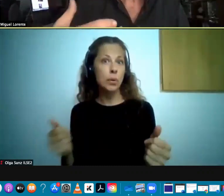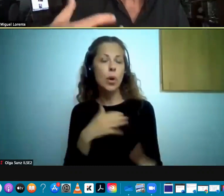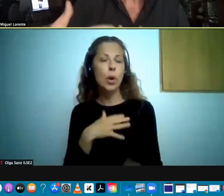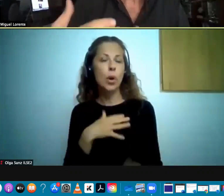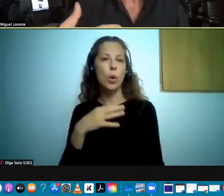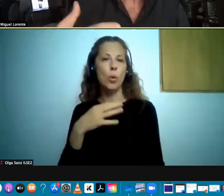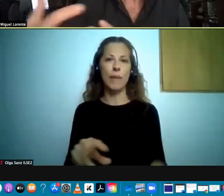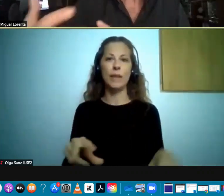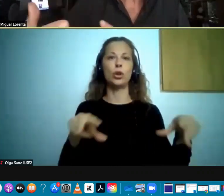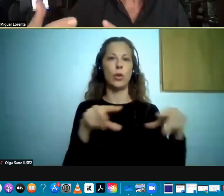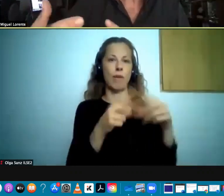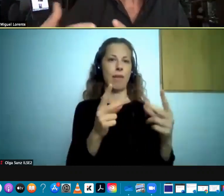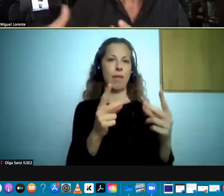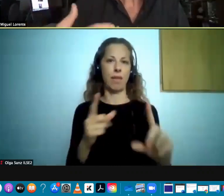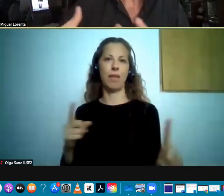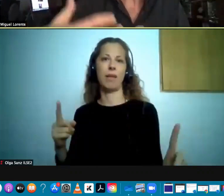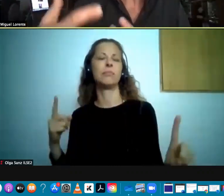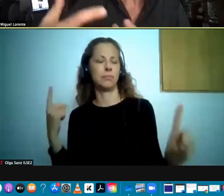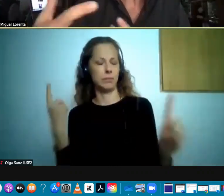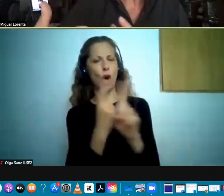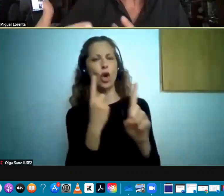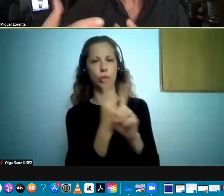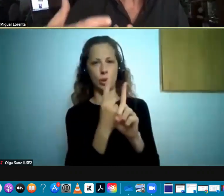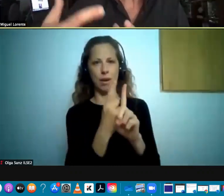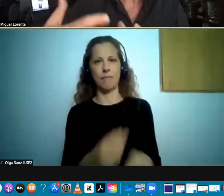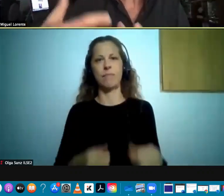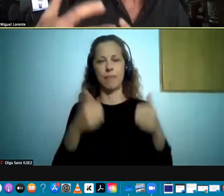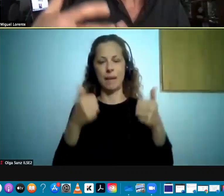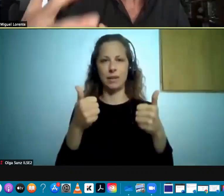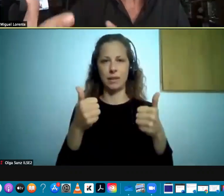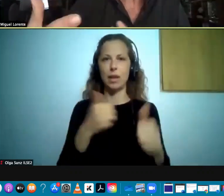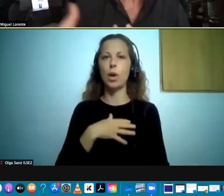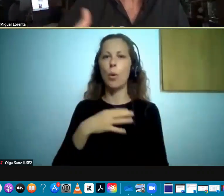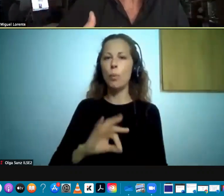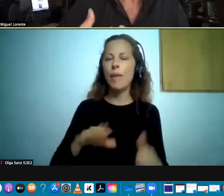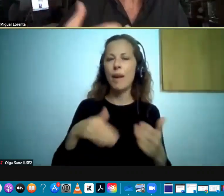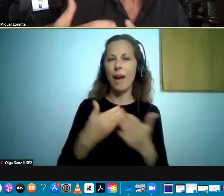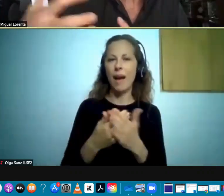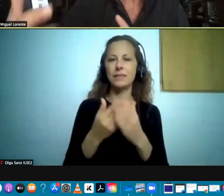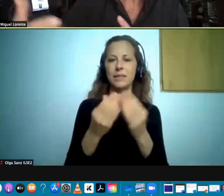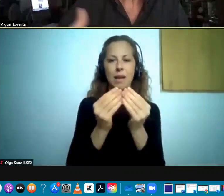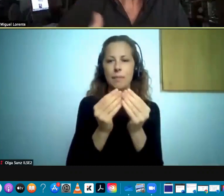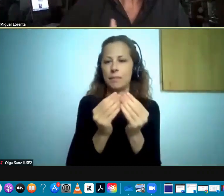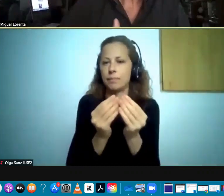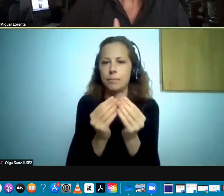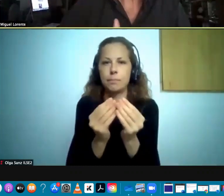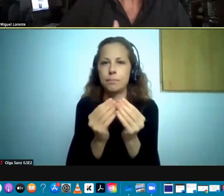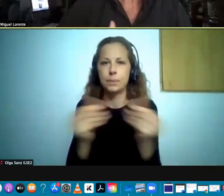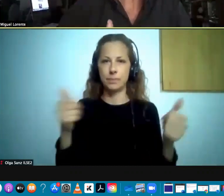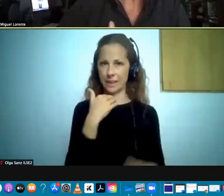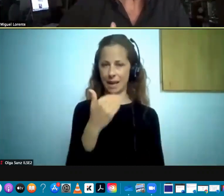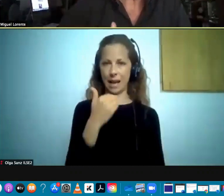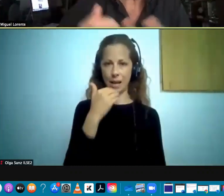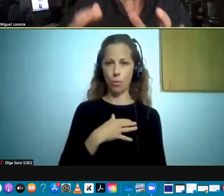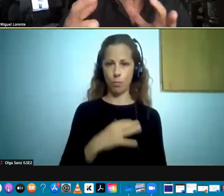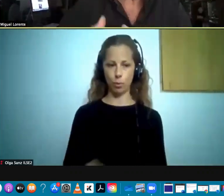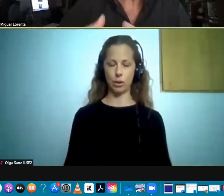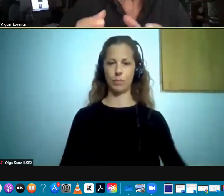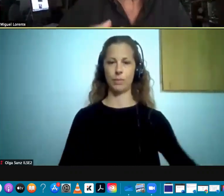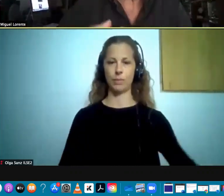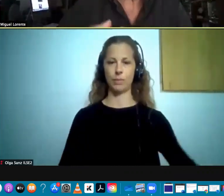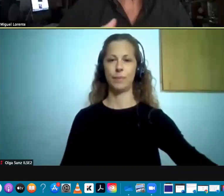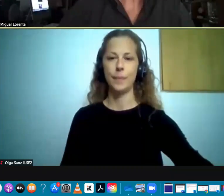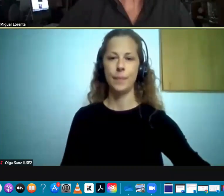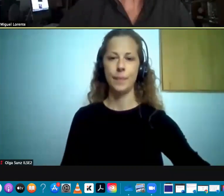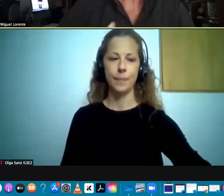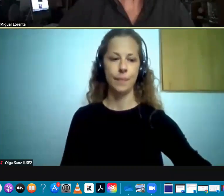sociedad ante esa injusticia y habríamos acabado o habríamos empezado al menos a acabar mucho antes con esta violencia. El hecho de que